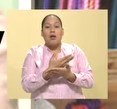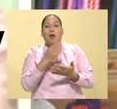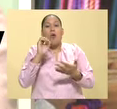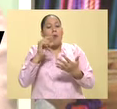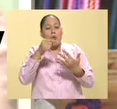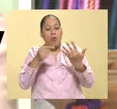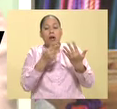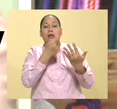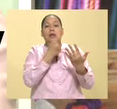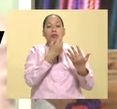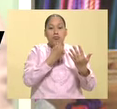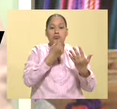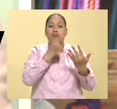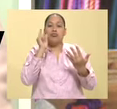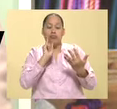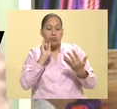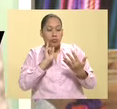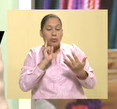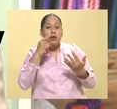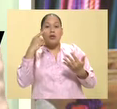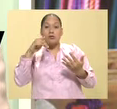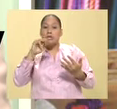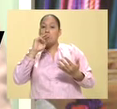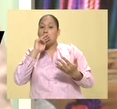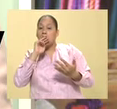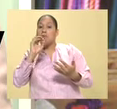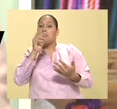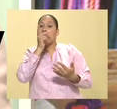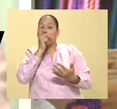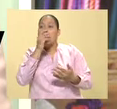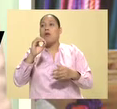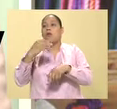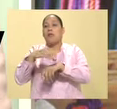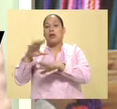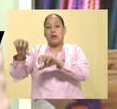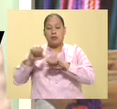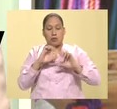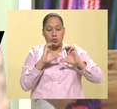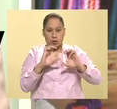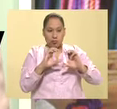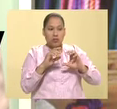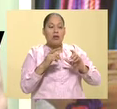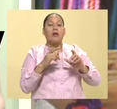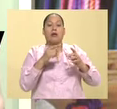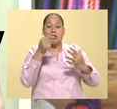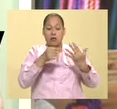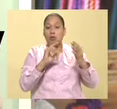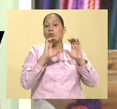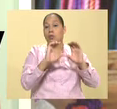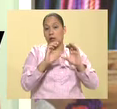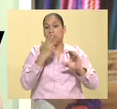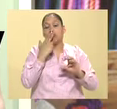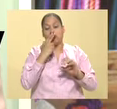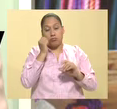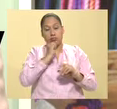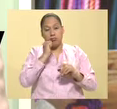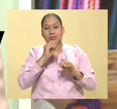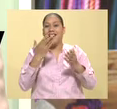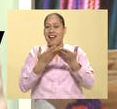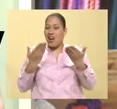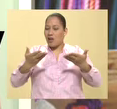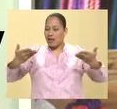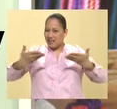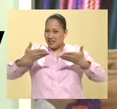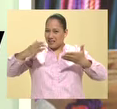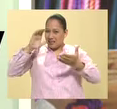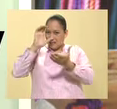la niña y niño, de su madre, padre o tutores. Fíjate que esto es muy común ahora que se dan los